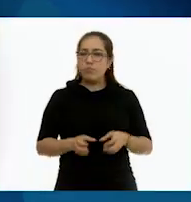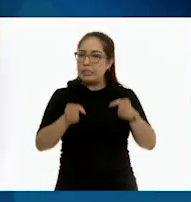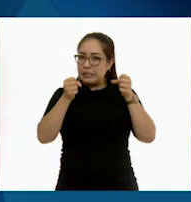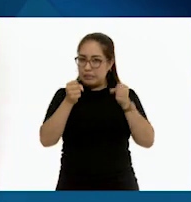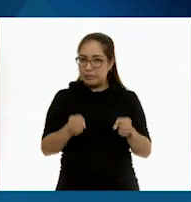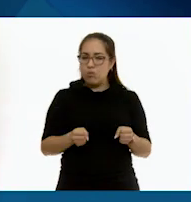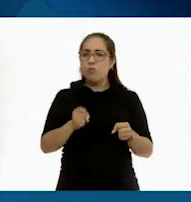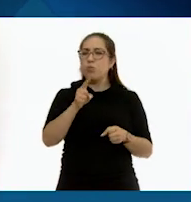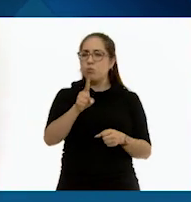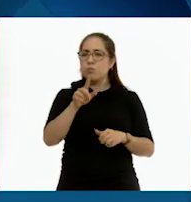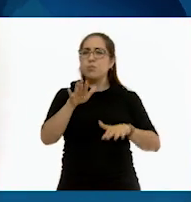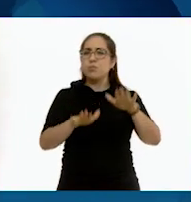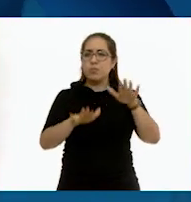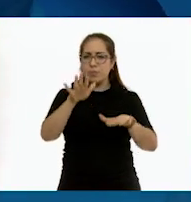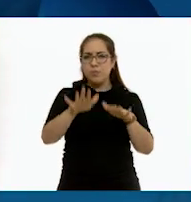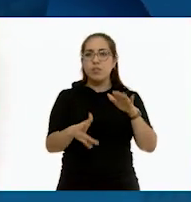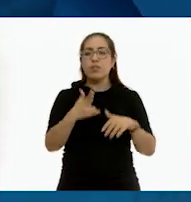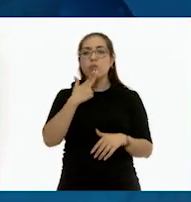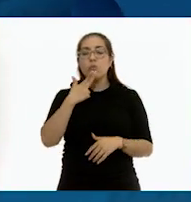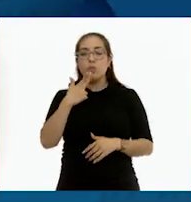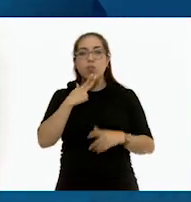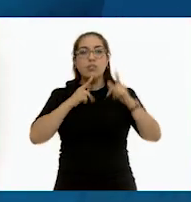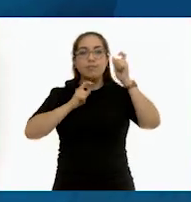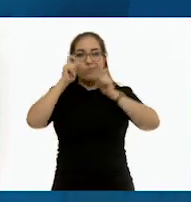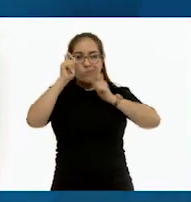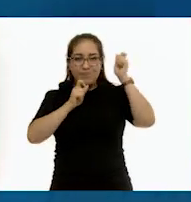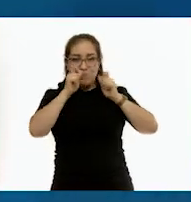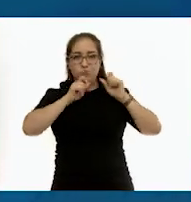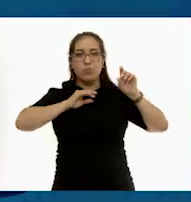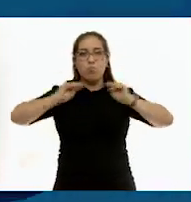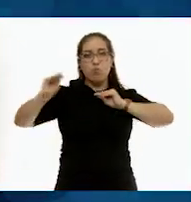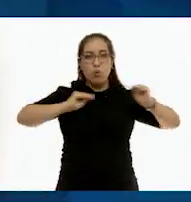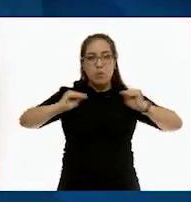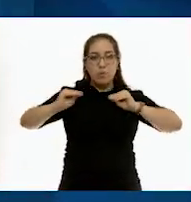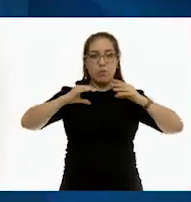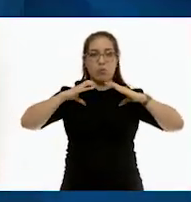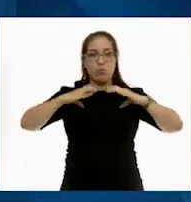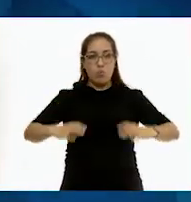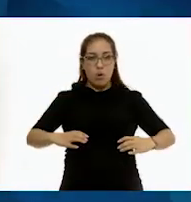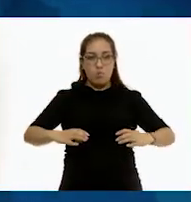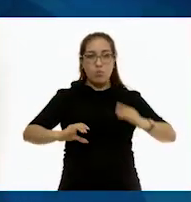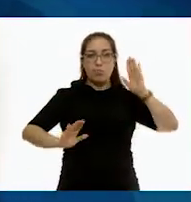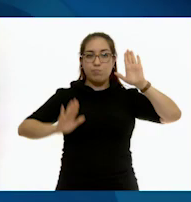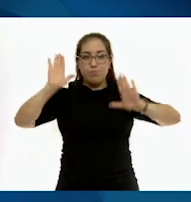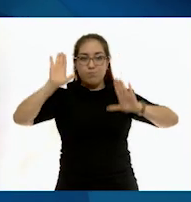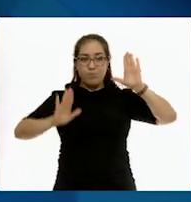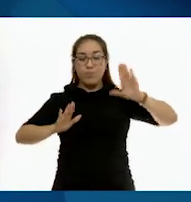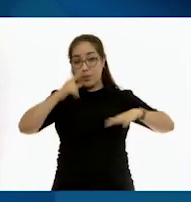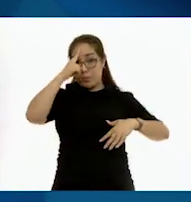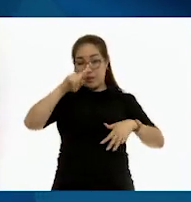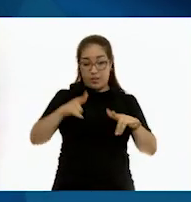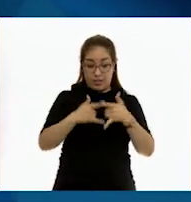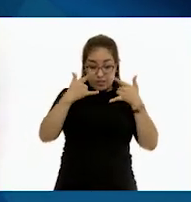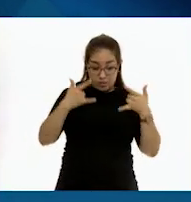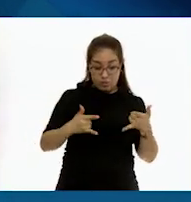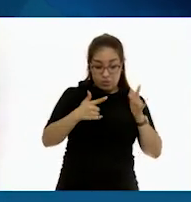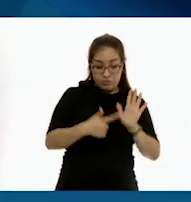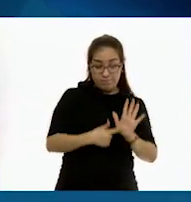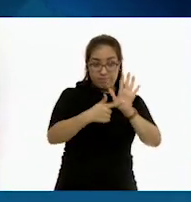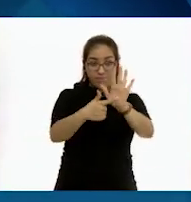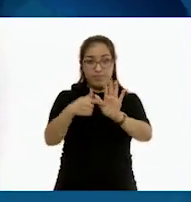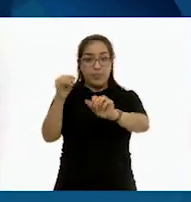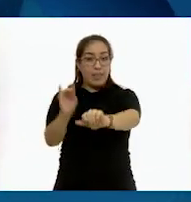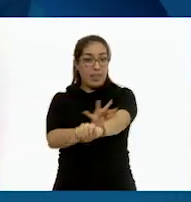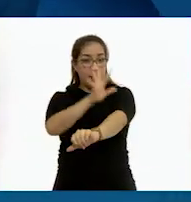Seguramente alguna vez han utilizado gestos y movimientos de distintas partes de su cuerpo para contar una historia y expresar distintas